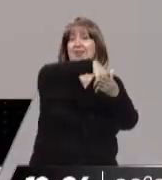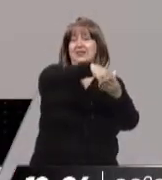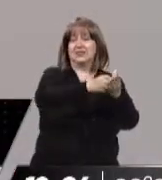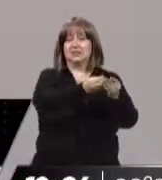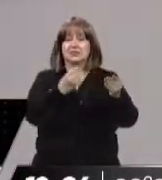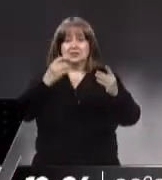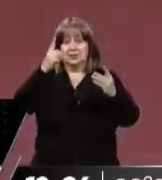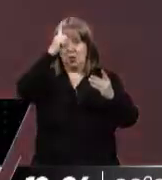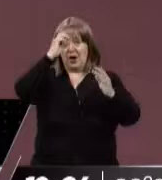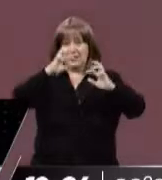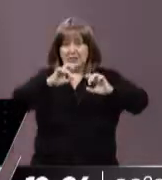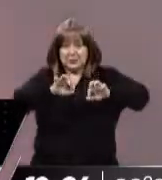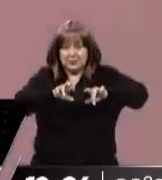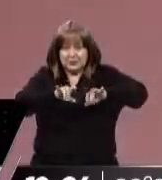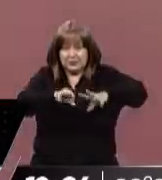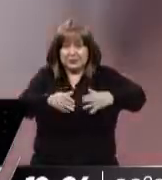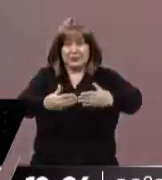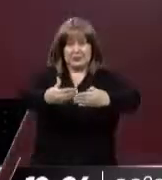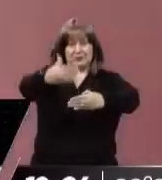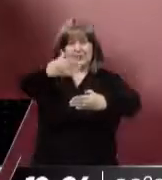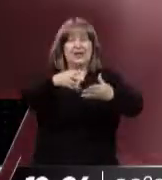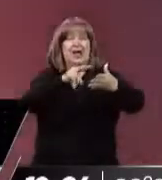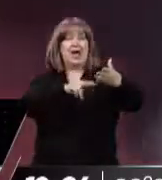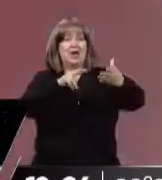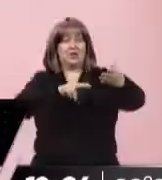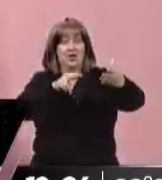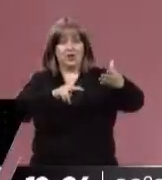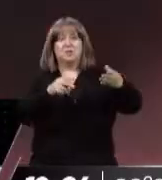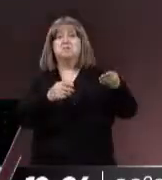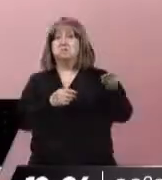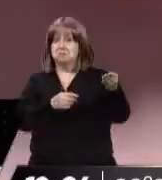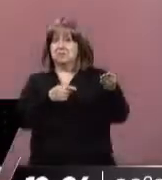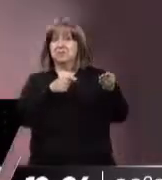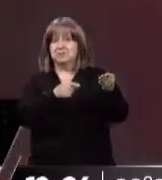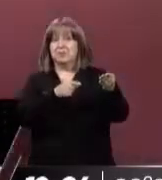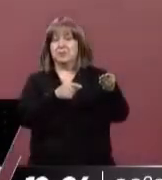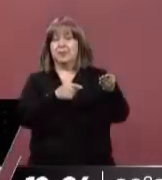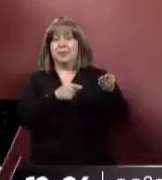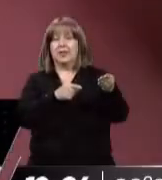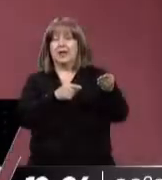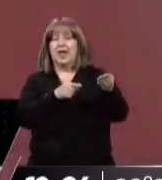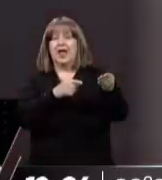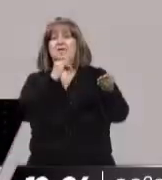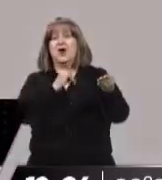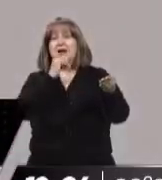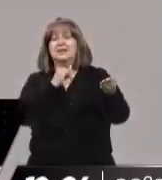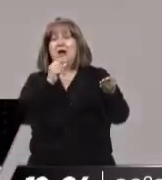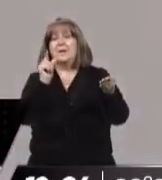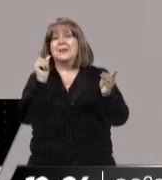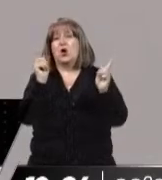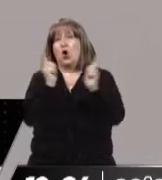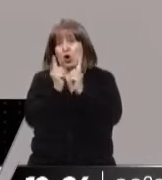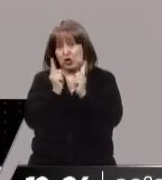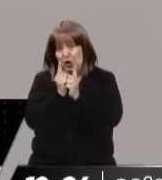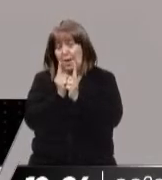todo esto está bajo secreto de sumario por lo tanto la información es bastante escueta y esto se debe a que